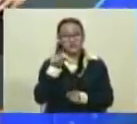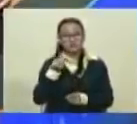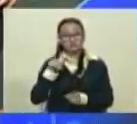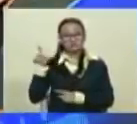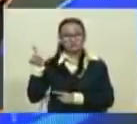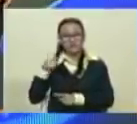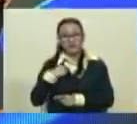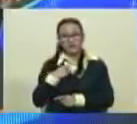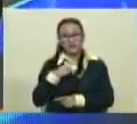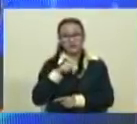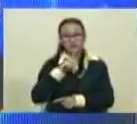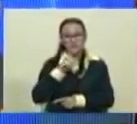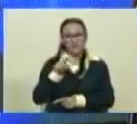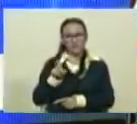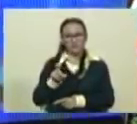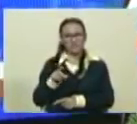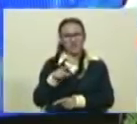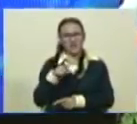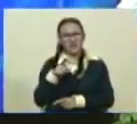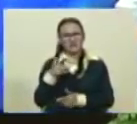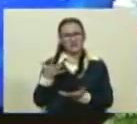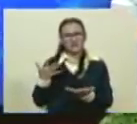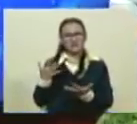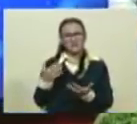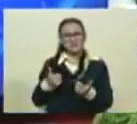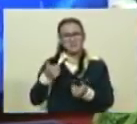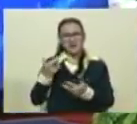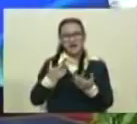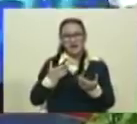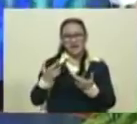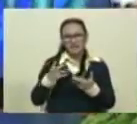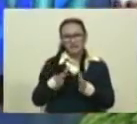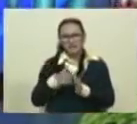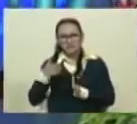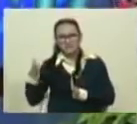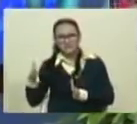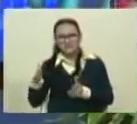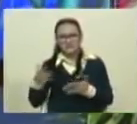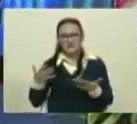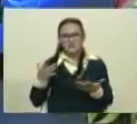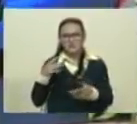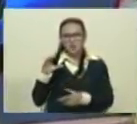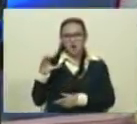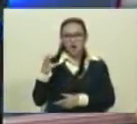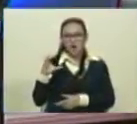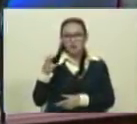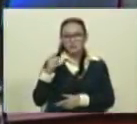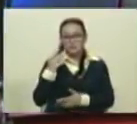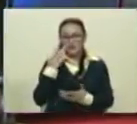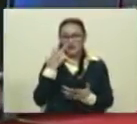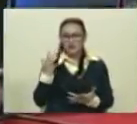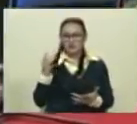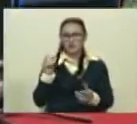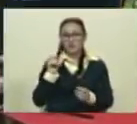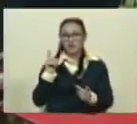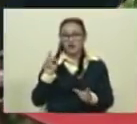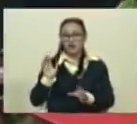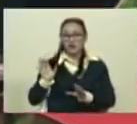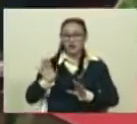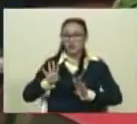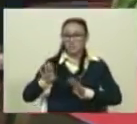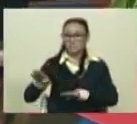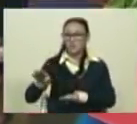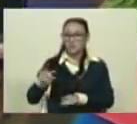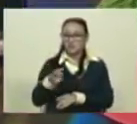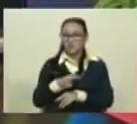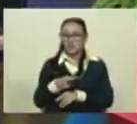¿esto complica aún más las relaciones con estos vecinos? Pero en el caso de Colombia podría impactar el apoyo que su